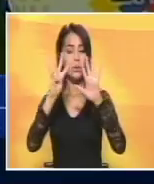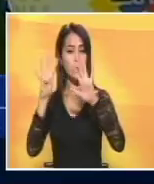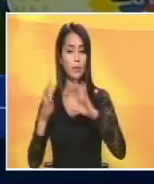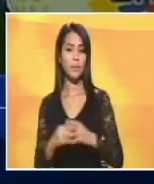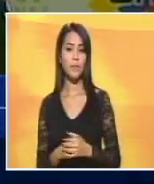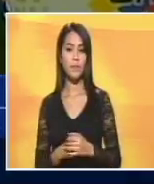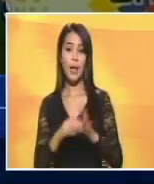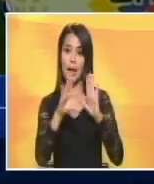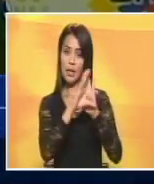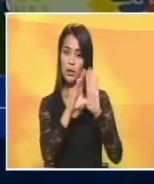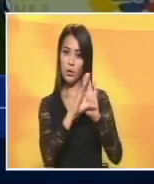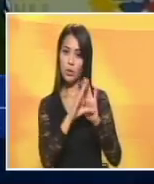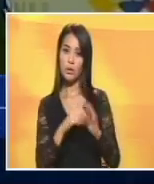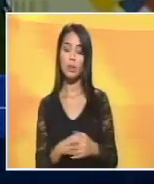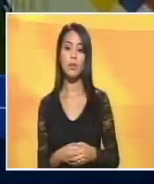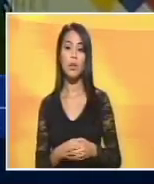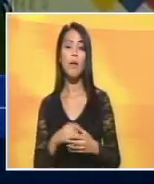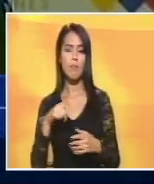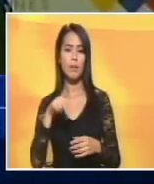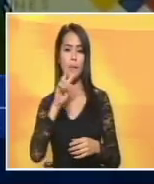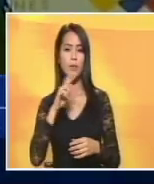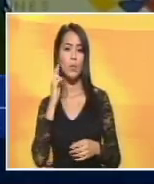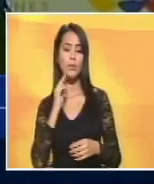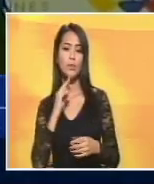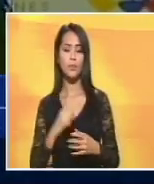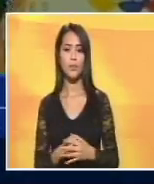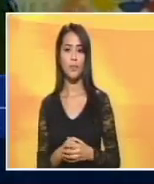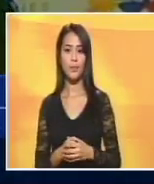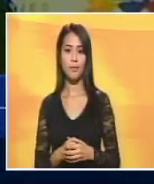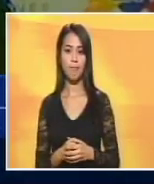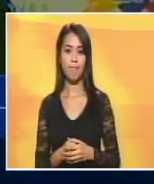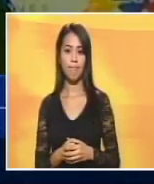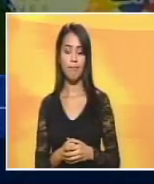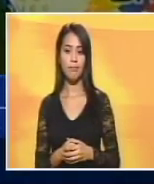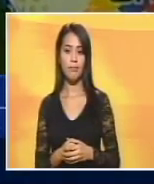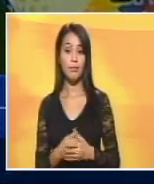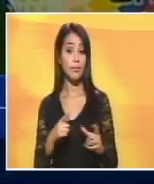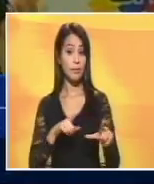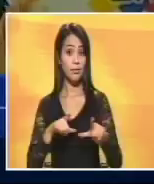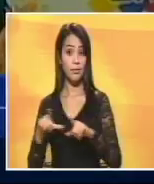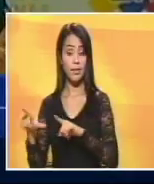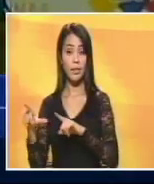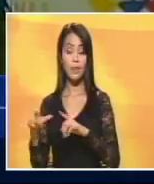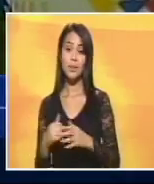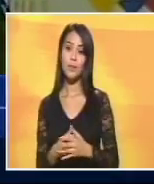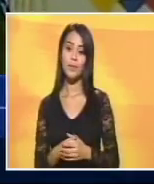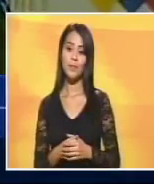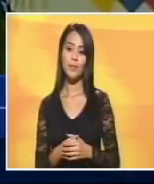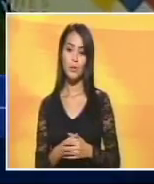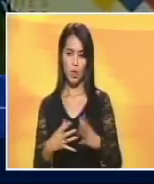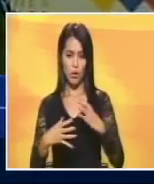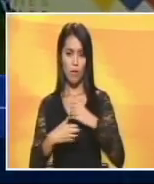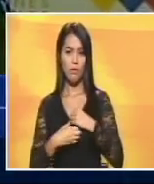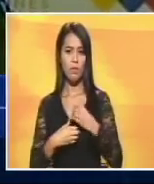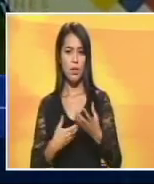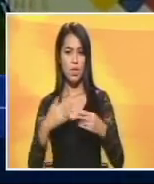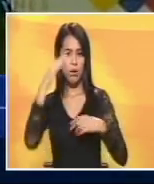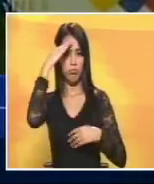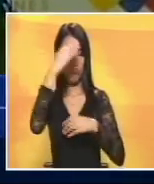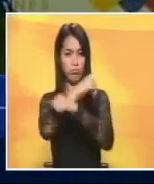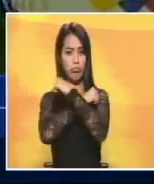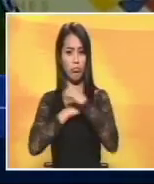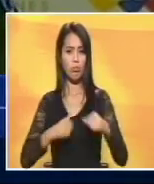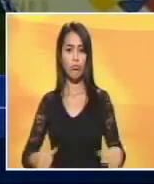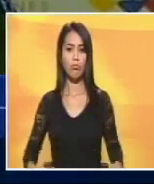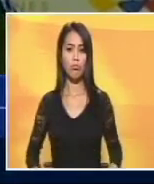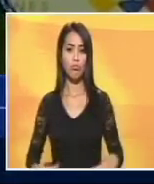la Constitución de la República Bolivariana de Venezuela. Así que estamos listos. Confíen en la Fuerza Armada Nacional Bolivariana,